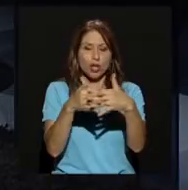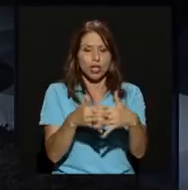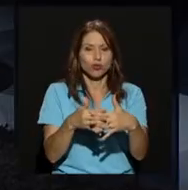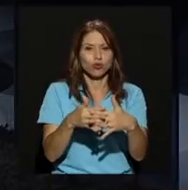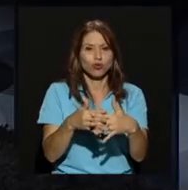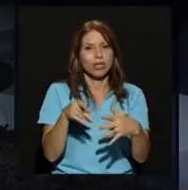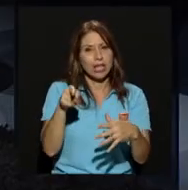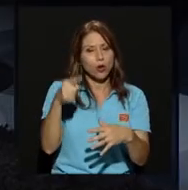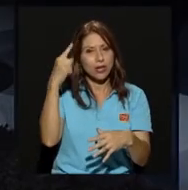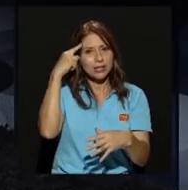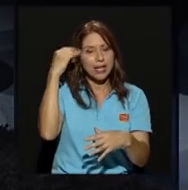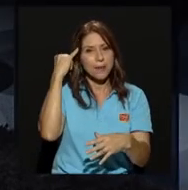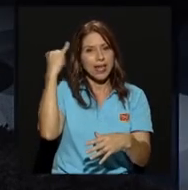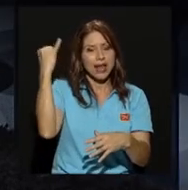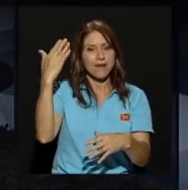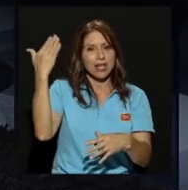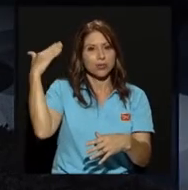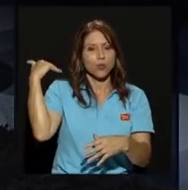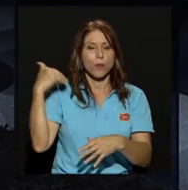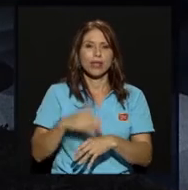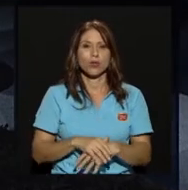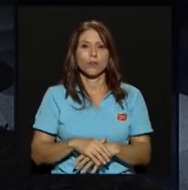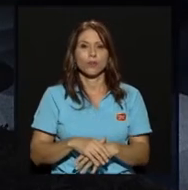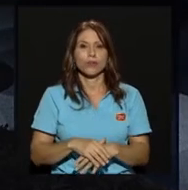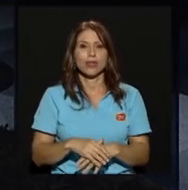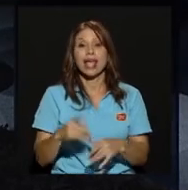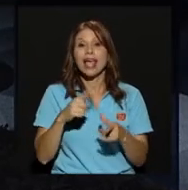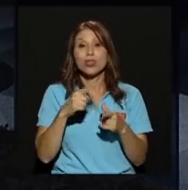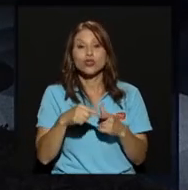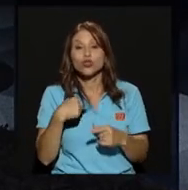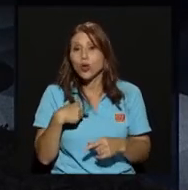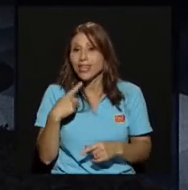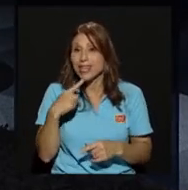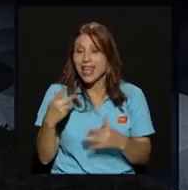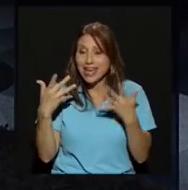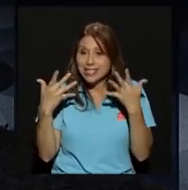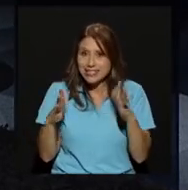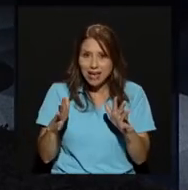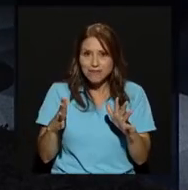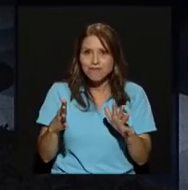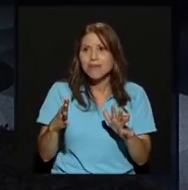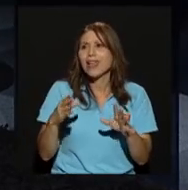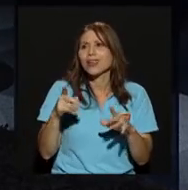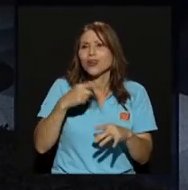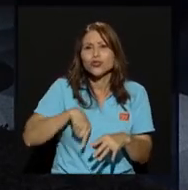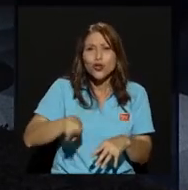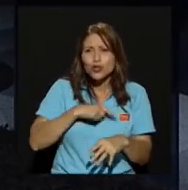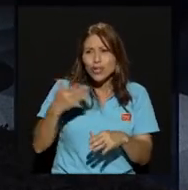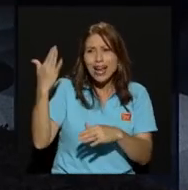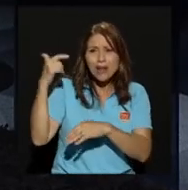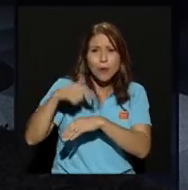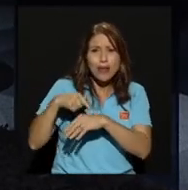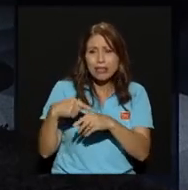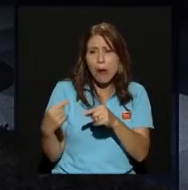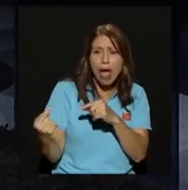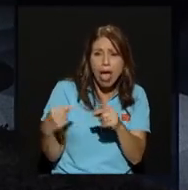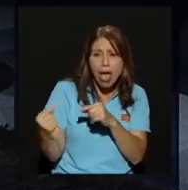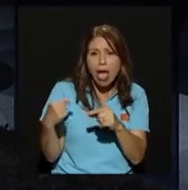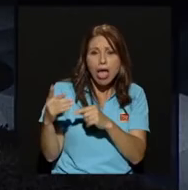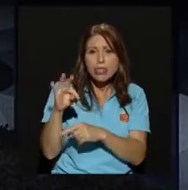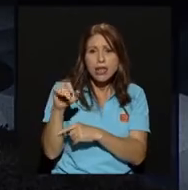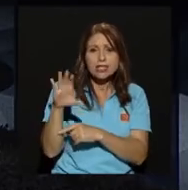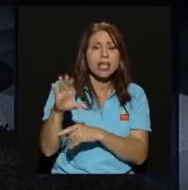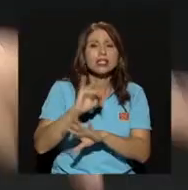momento entonces yo diría yo diría que pasado ese momento lo ideologizados más de la cuenta pero ya tenemos que dejarlo